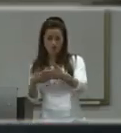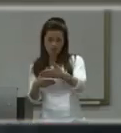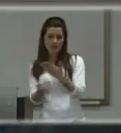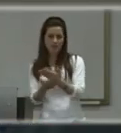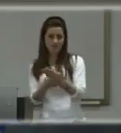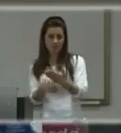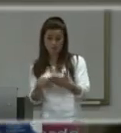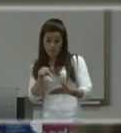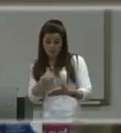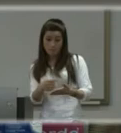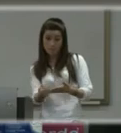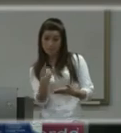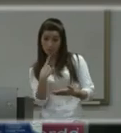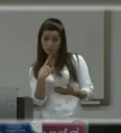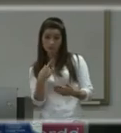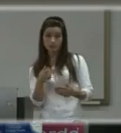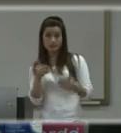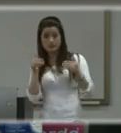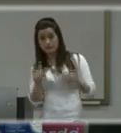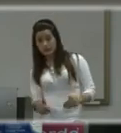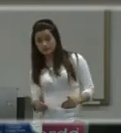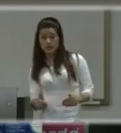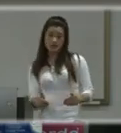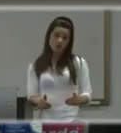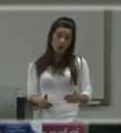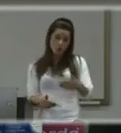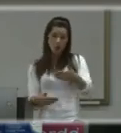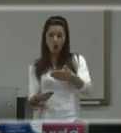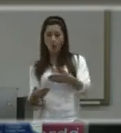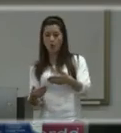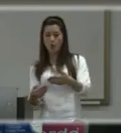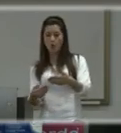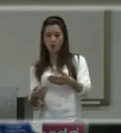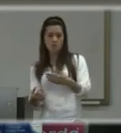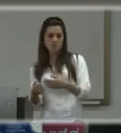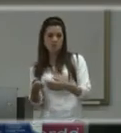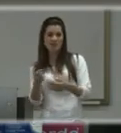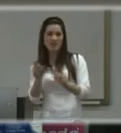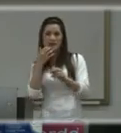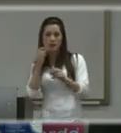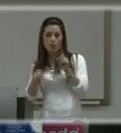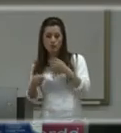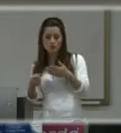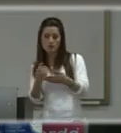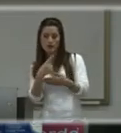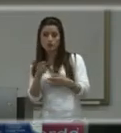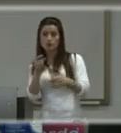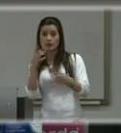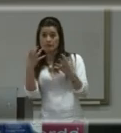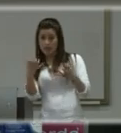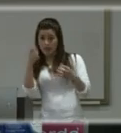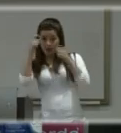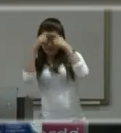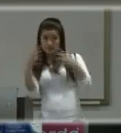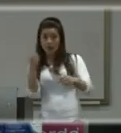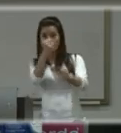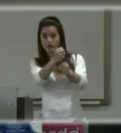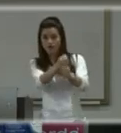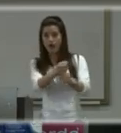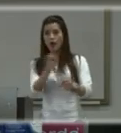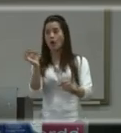si las personas que han querido conseguir trabajo por medio del Estado, bien sea a través de la Comisión de Servicio Civil o por